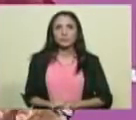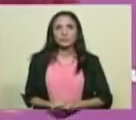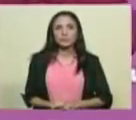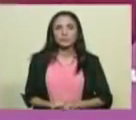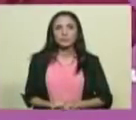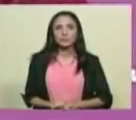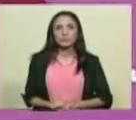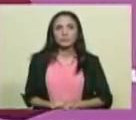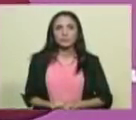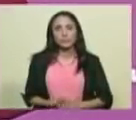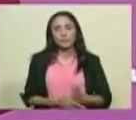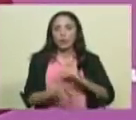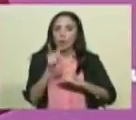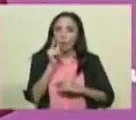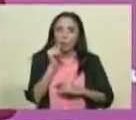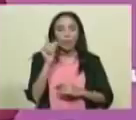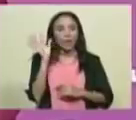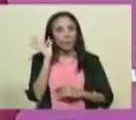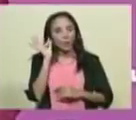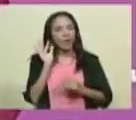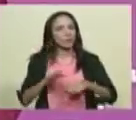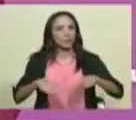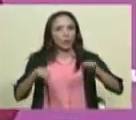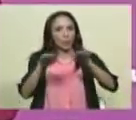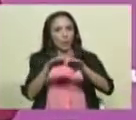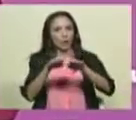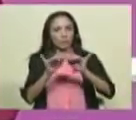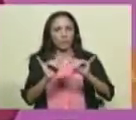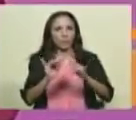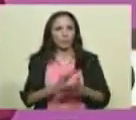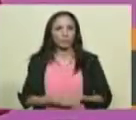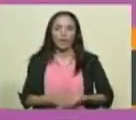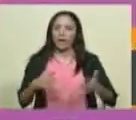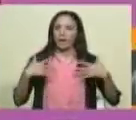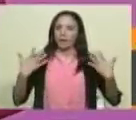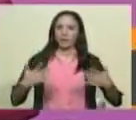de hombres y mujeres compartiendo en felicidad.